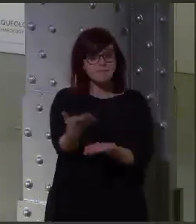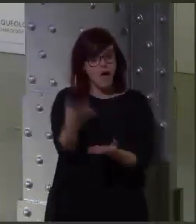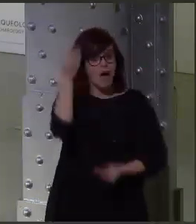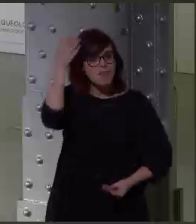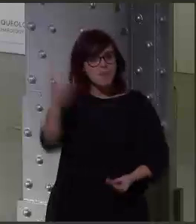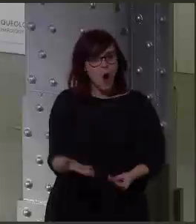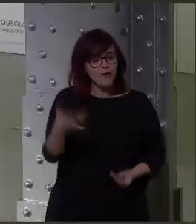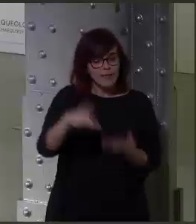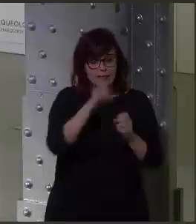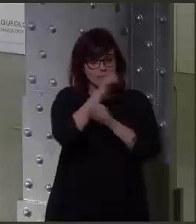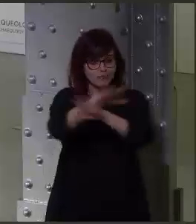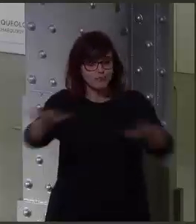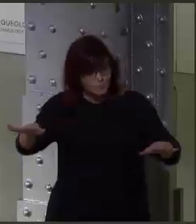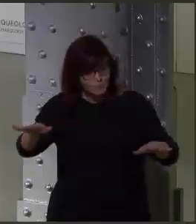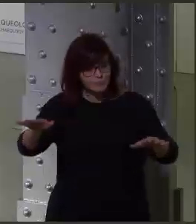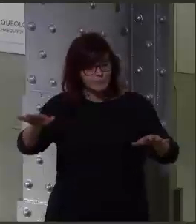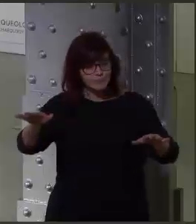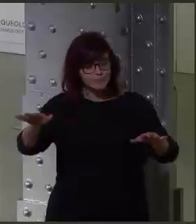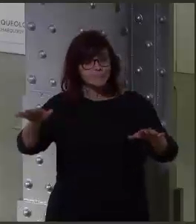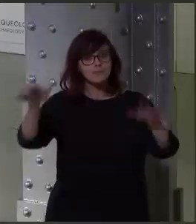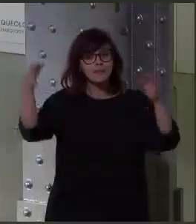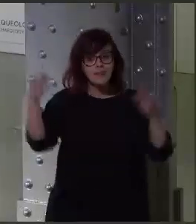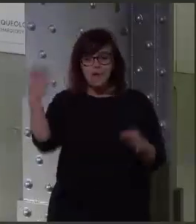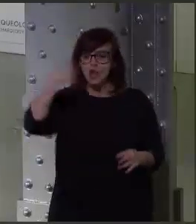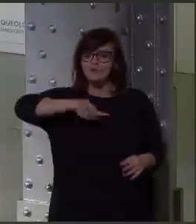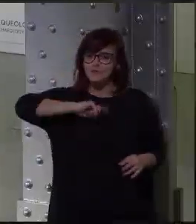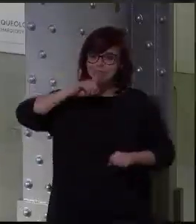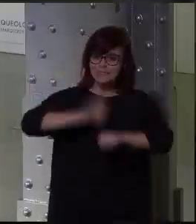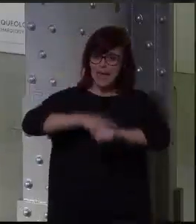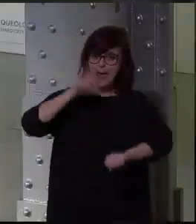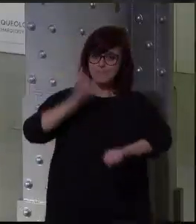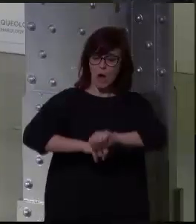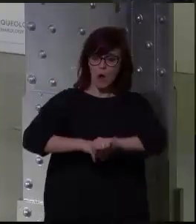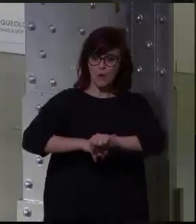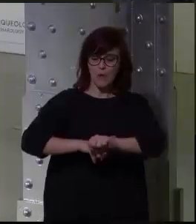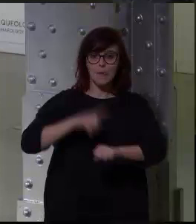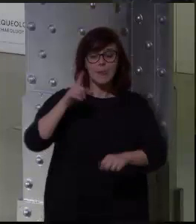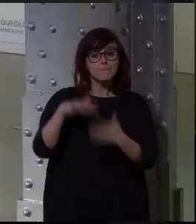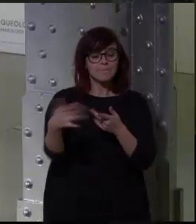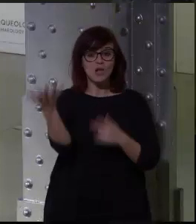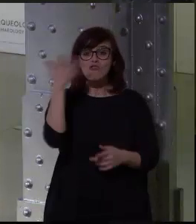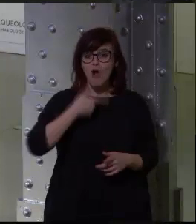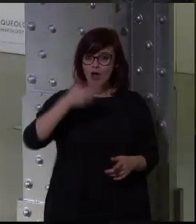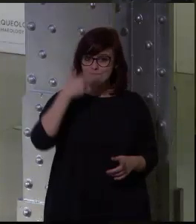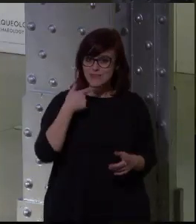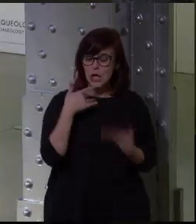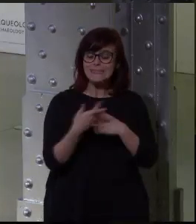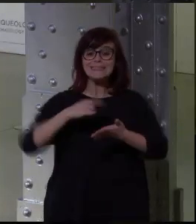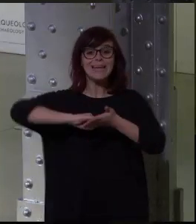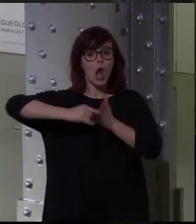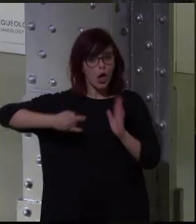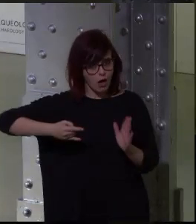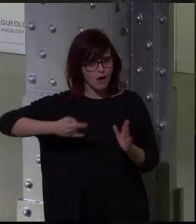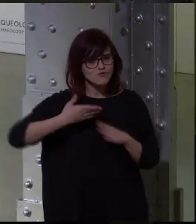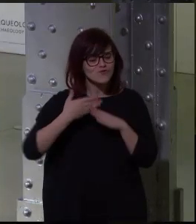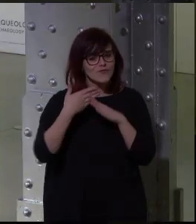importantísimo transmitir, que estamos a tiempo y que ahora mismo tenemos el conocimiento y la